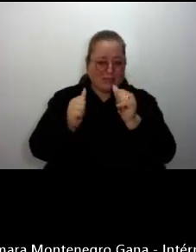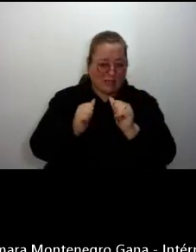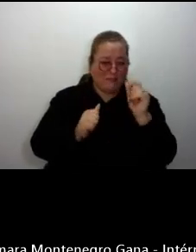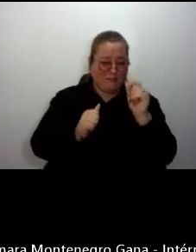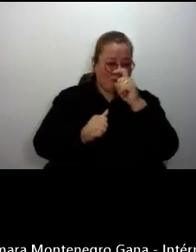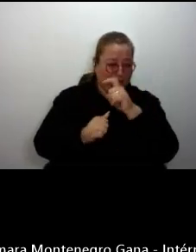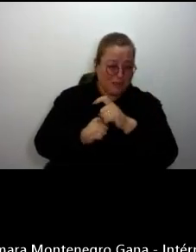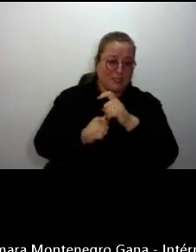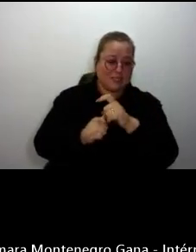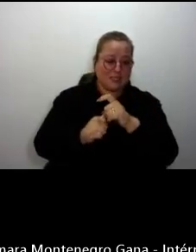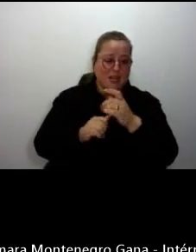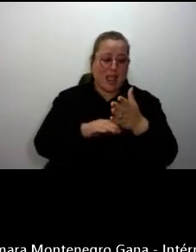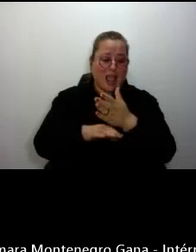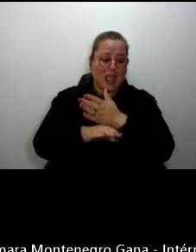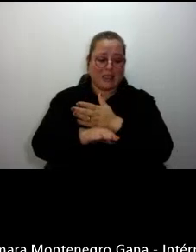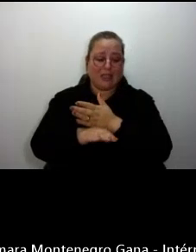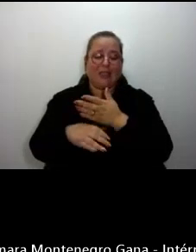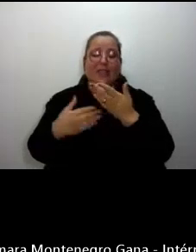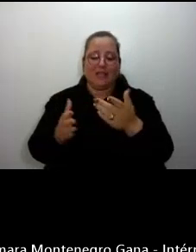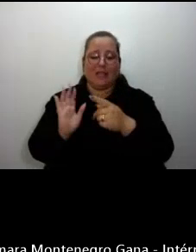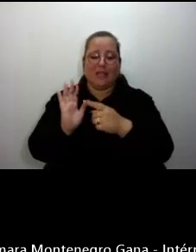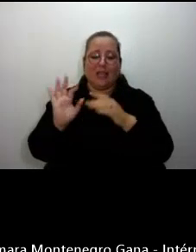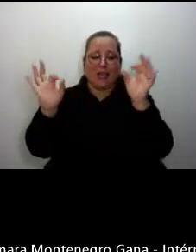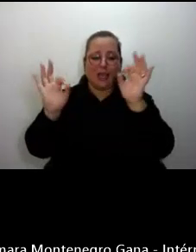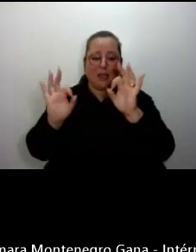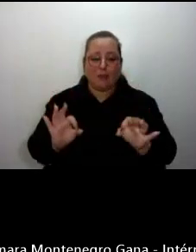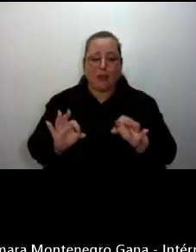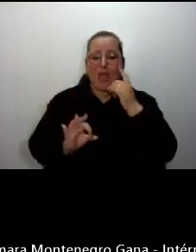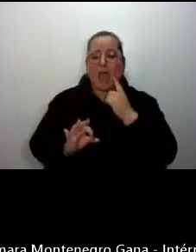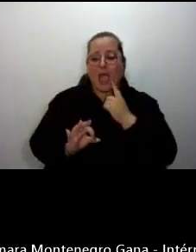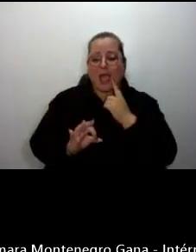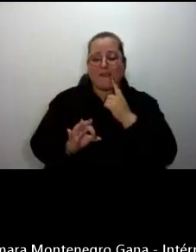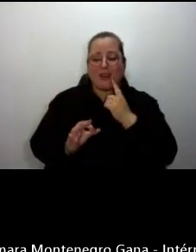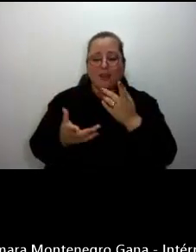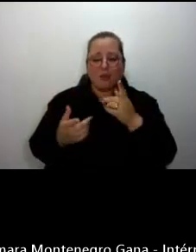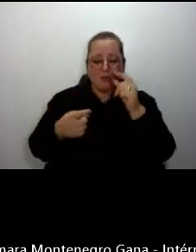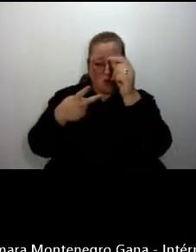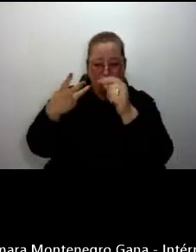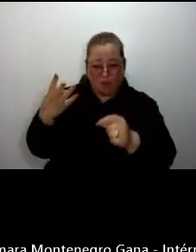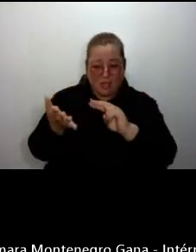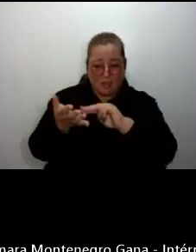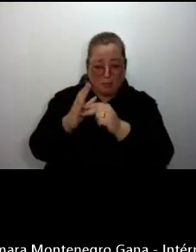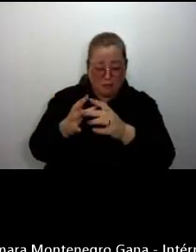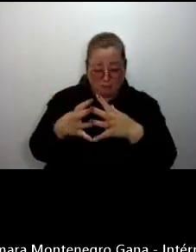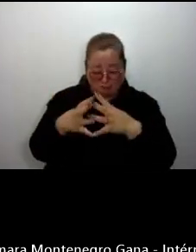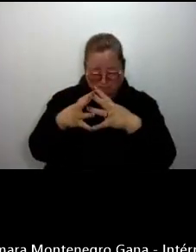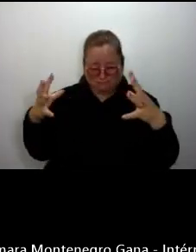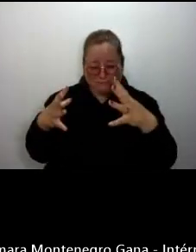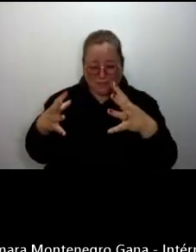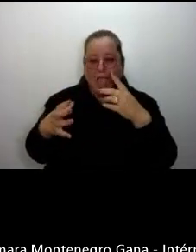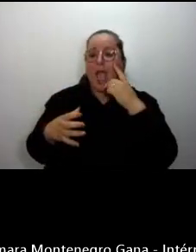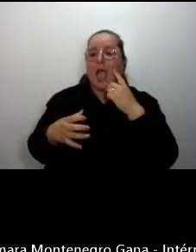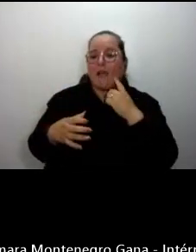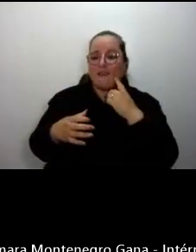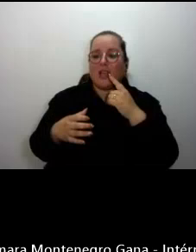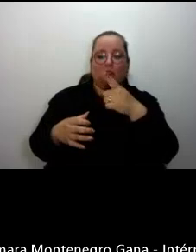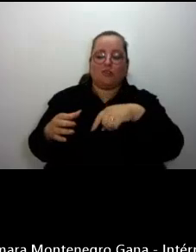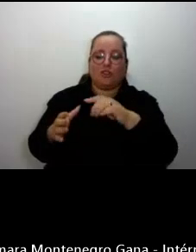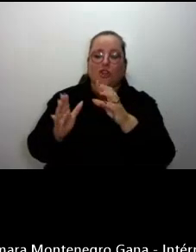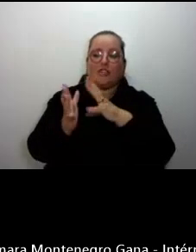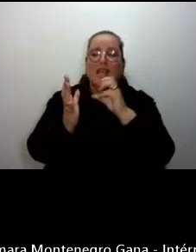manera precoz y plantear, ¿verdad?, el retiro de estos estímulos o las demandas, por ejemplo, en las cuales puedan generar situaciones